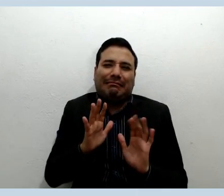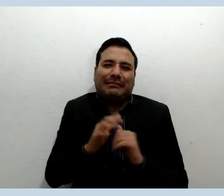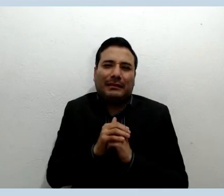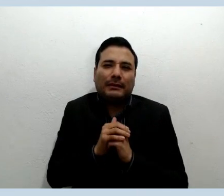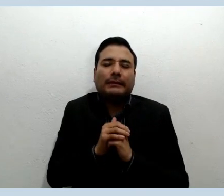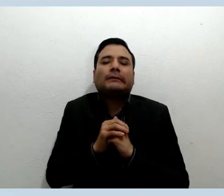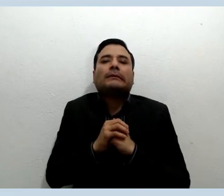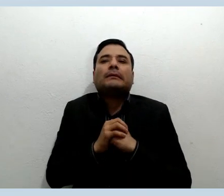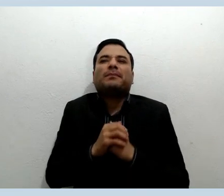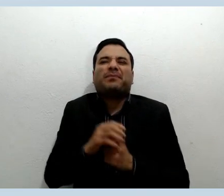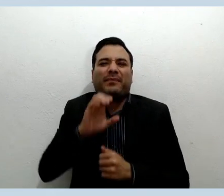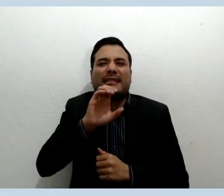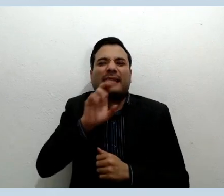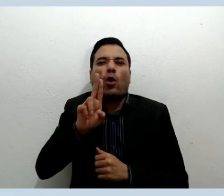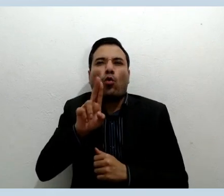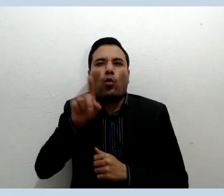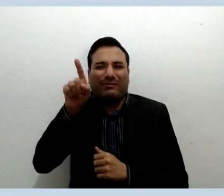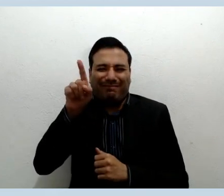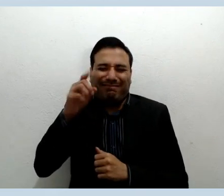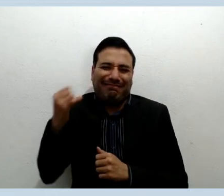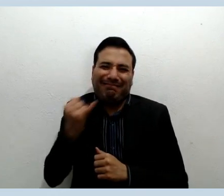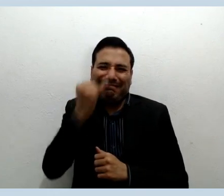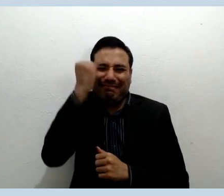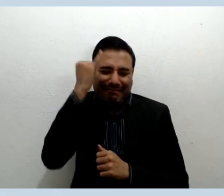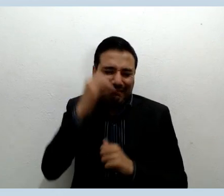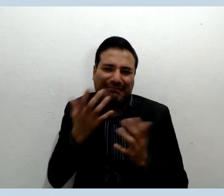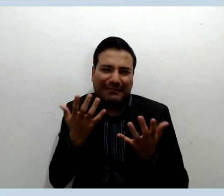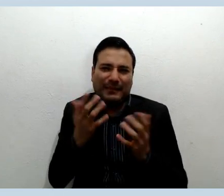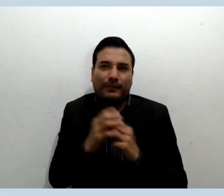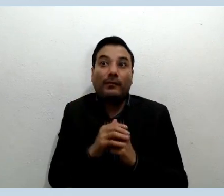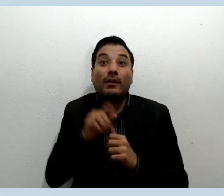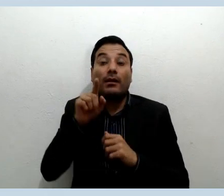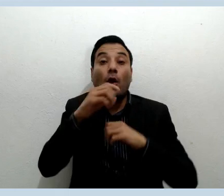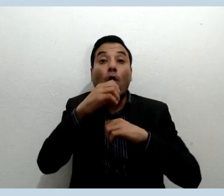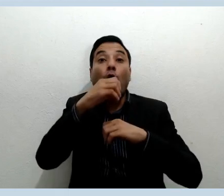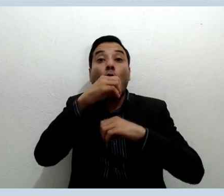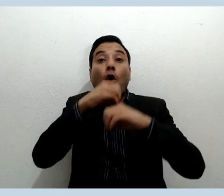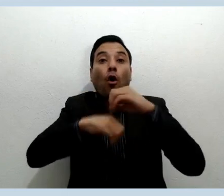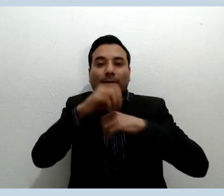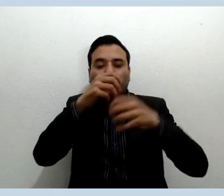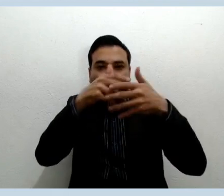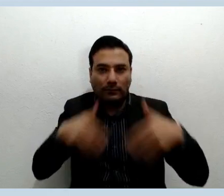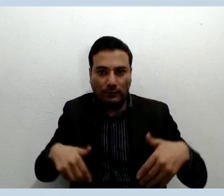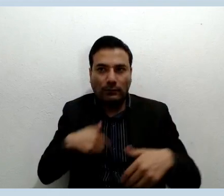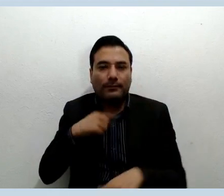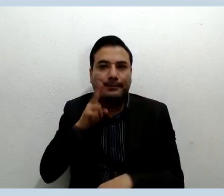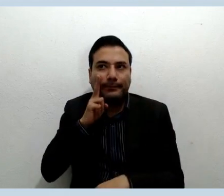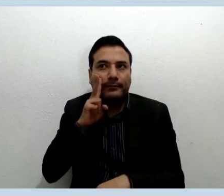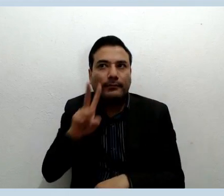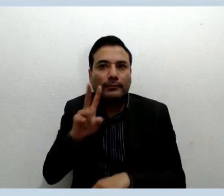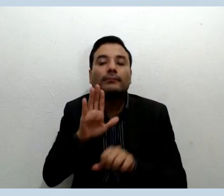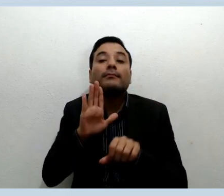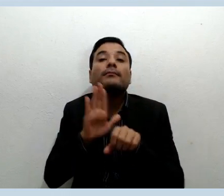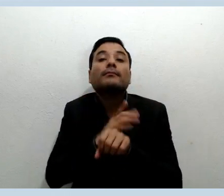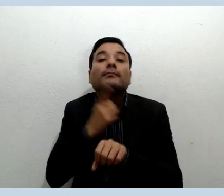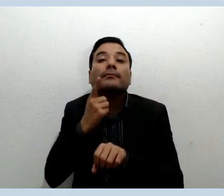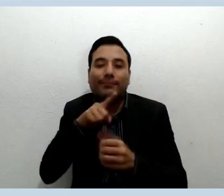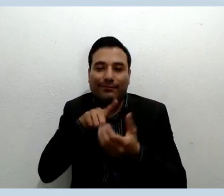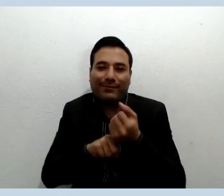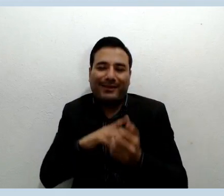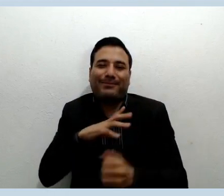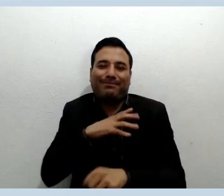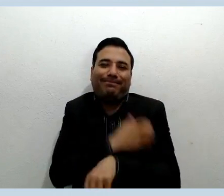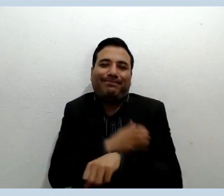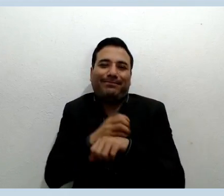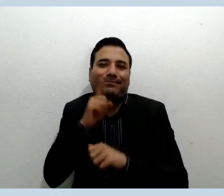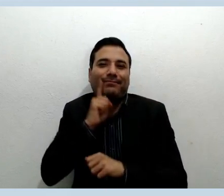seu pero ese montaje pues lo lo fui a ver porque pues estaban ahí mis compañeras de la comitiva no pero para mí